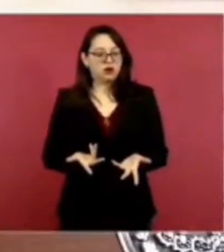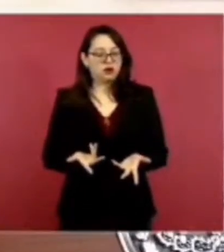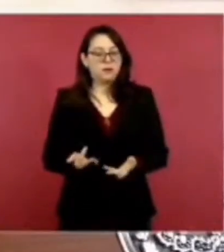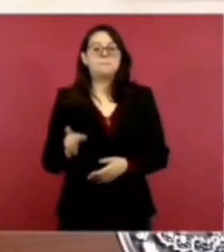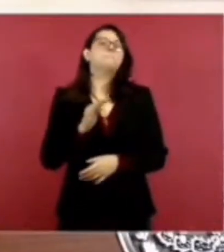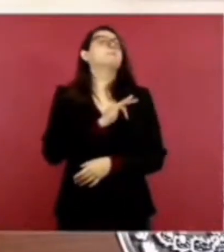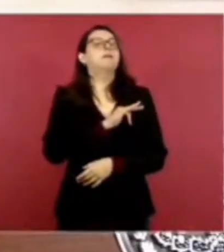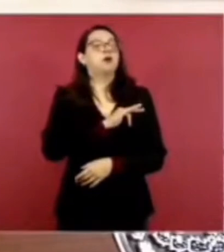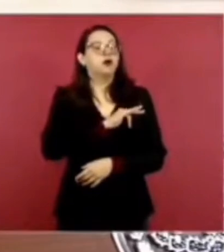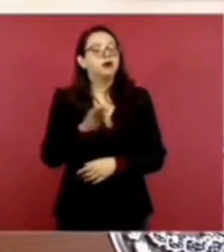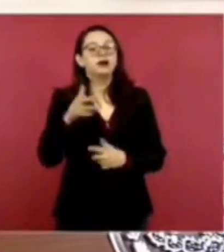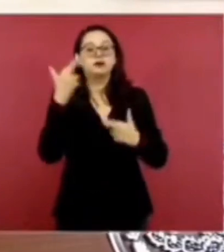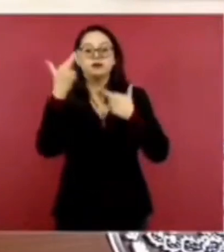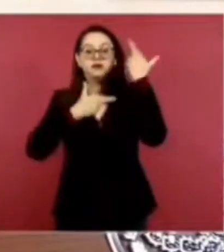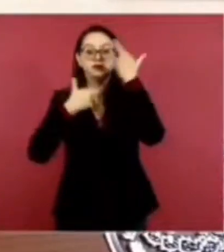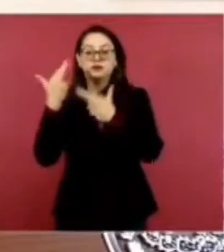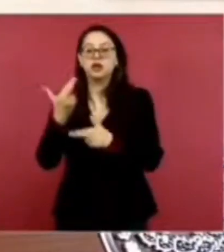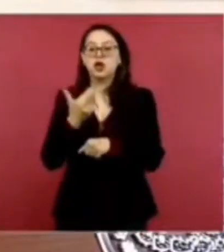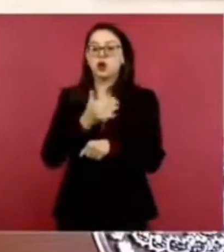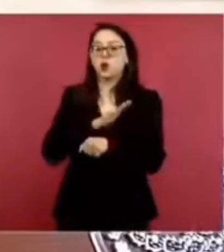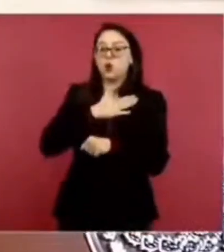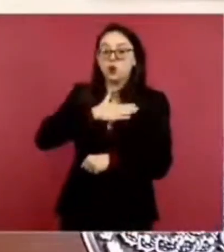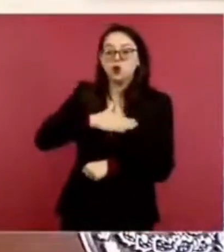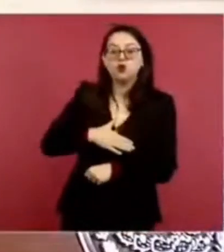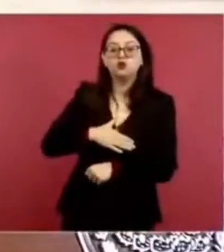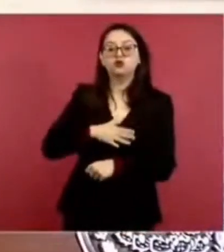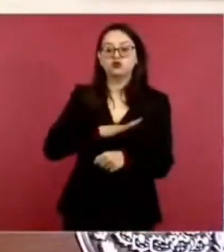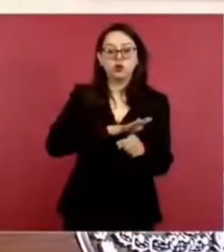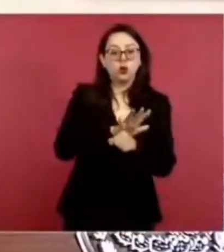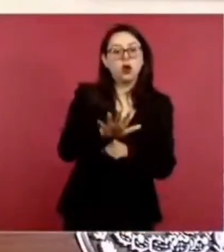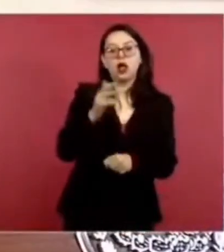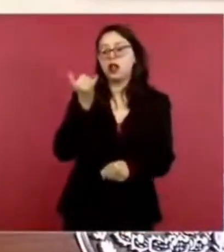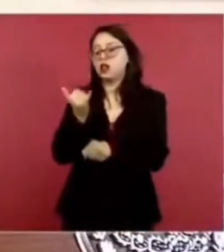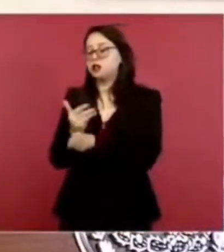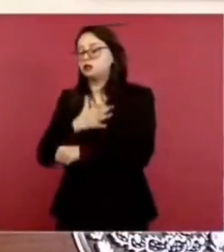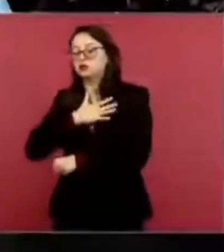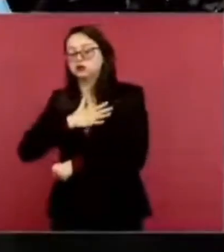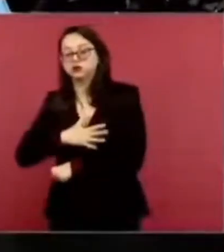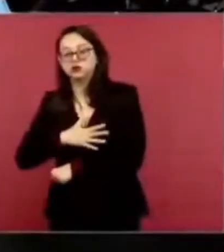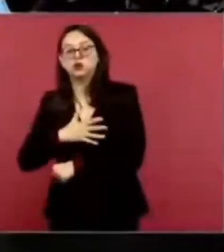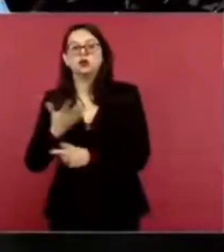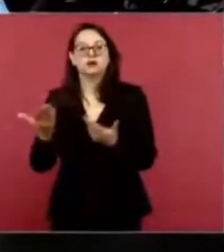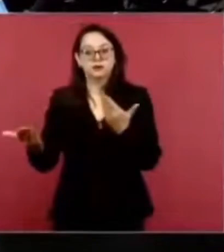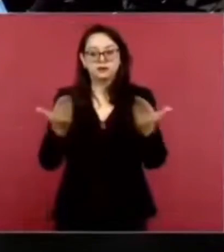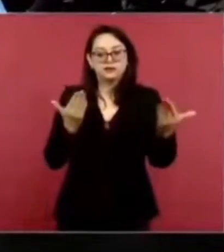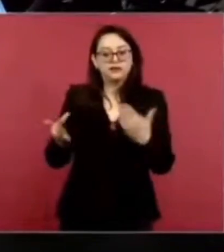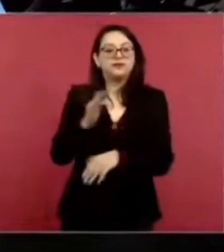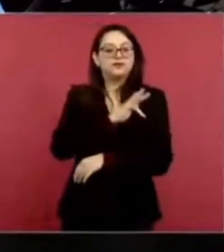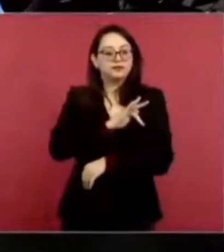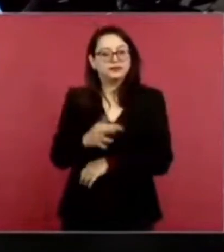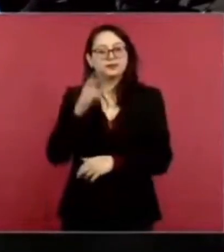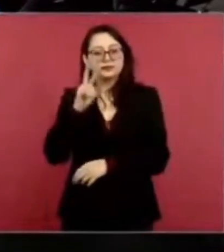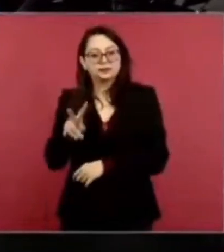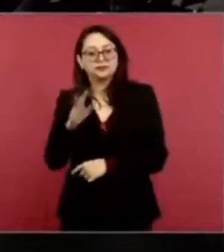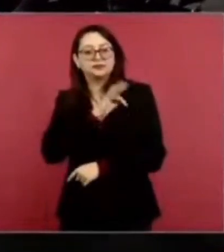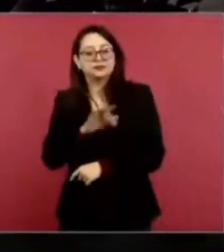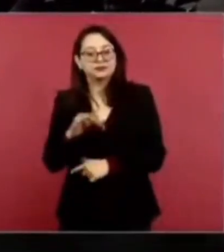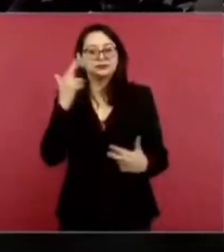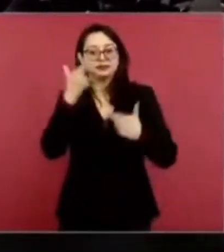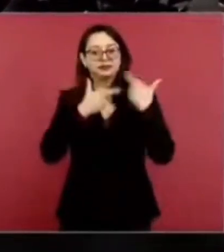pues terminamos como cómplices. Es lo que está ahora